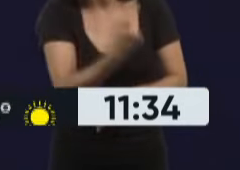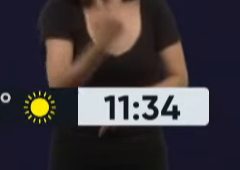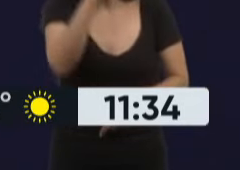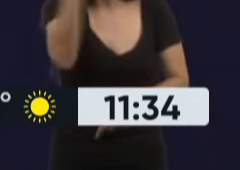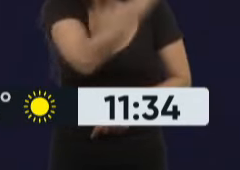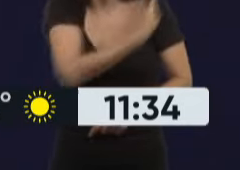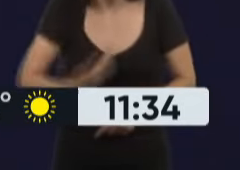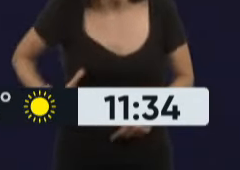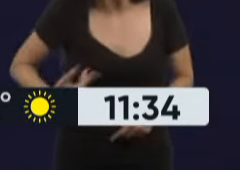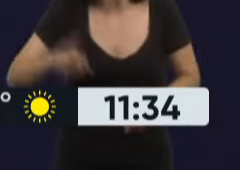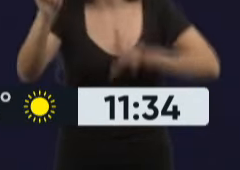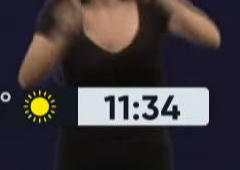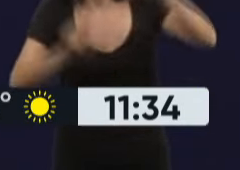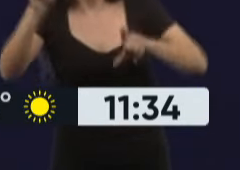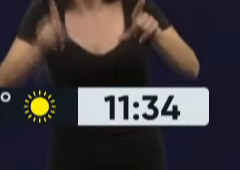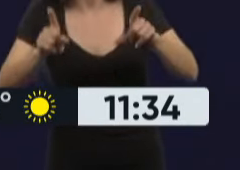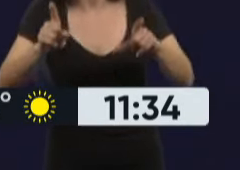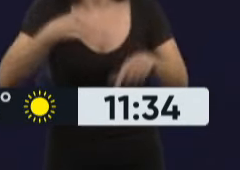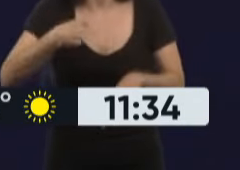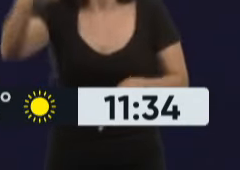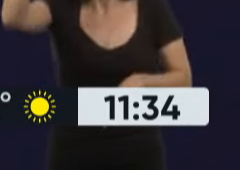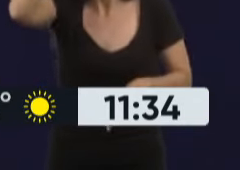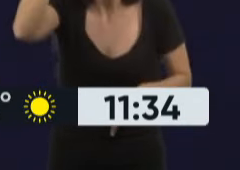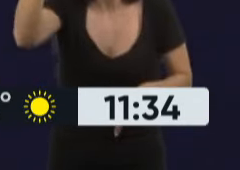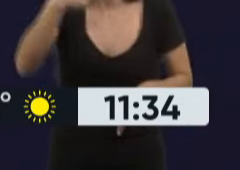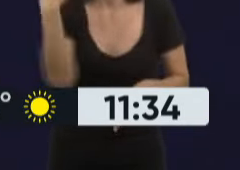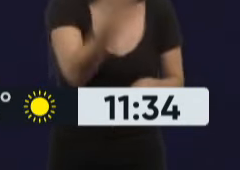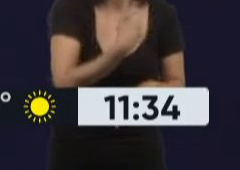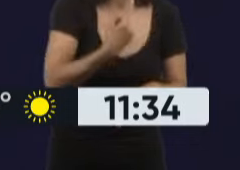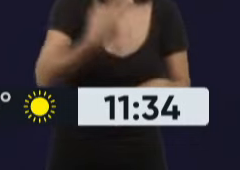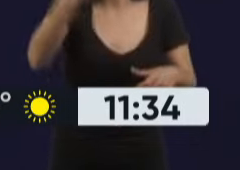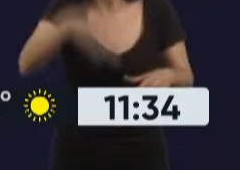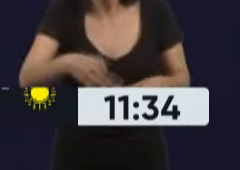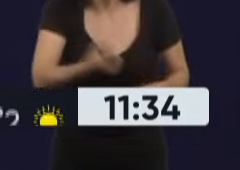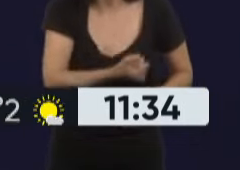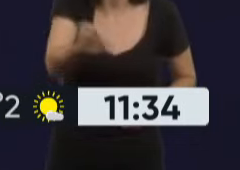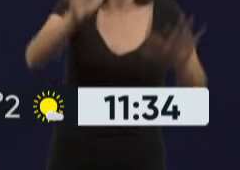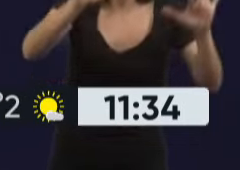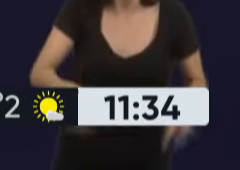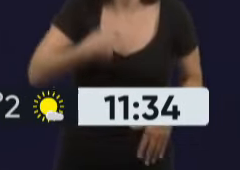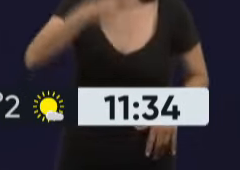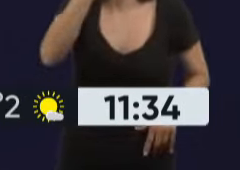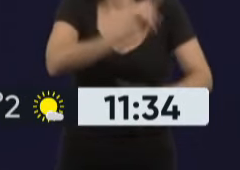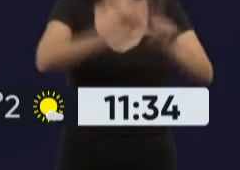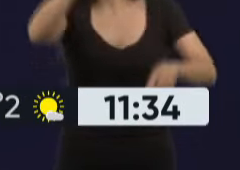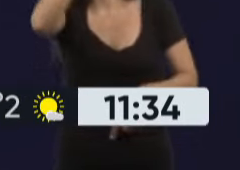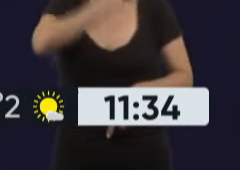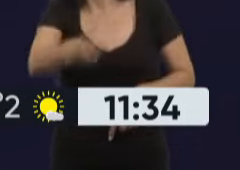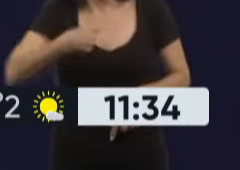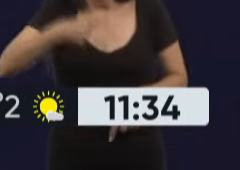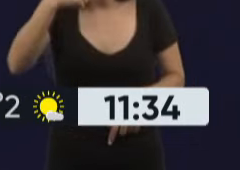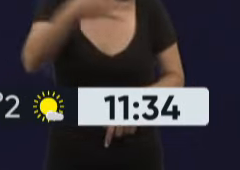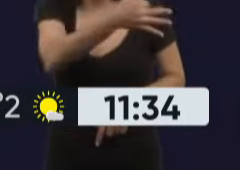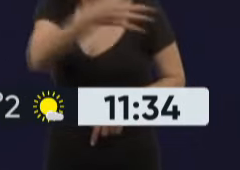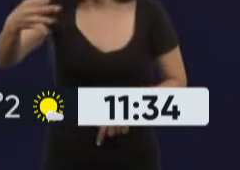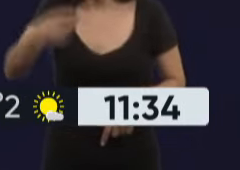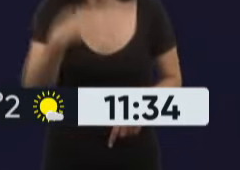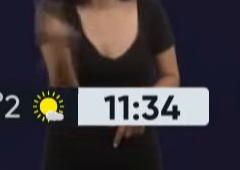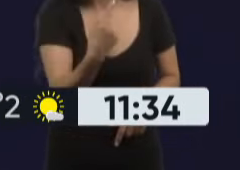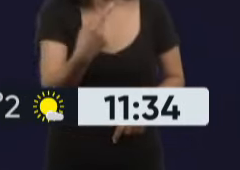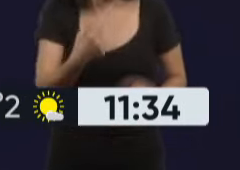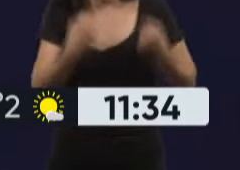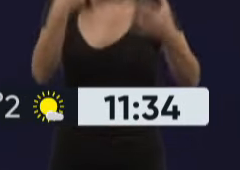cuando hasta nos han subestimado por el tamaño del ajuste que podíamos hacer Bueno lo hemos hecho lo hemos hecho con creses y de